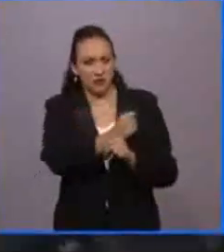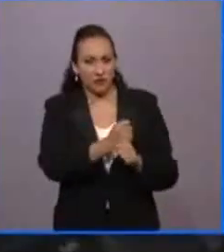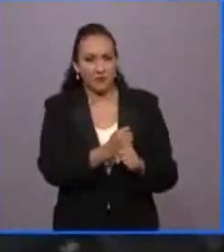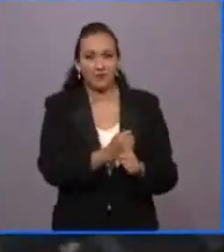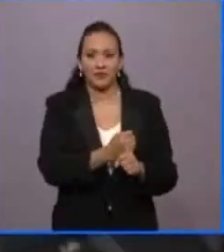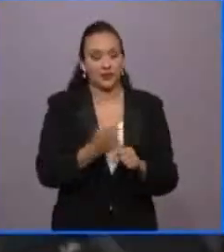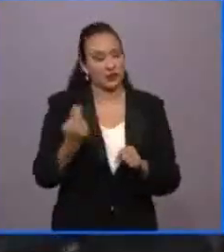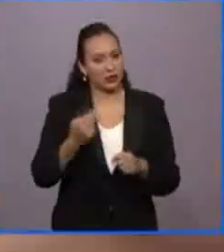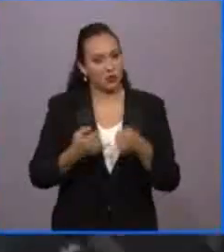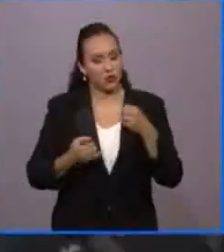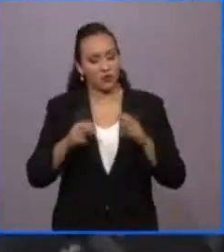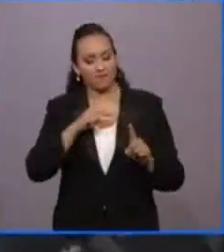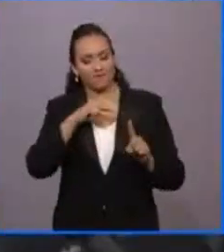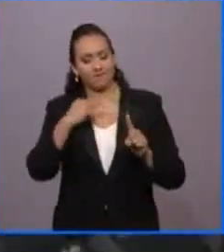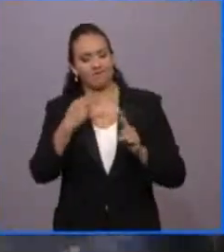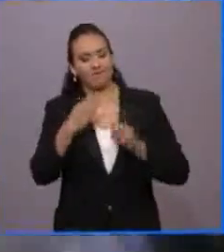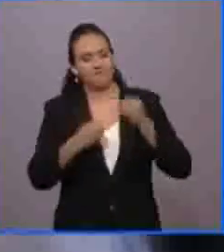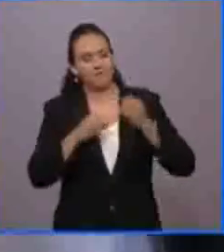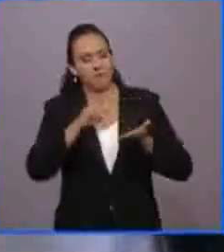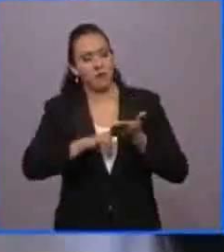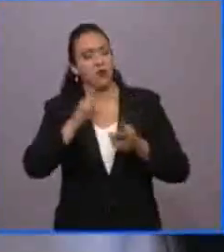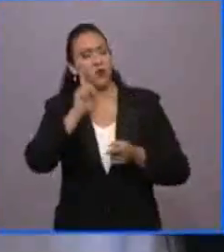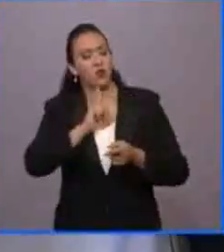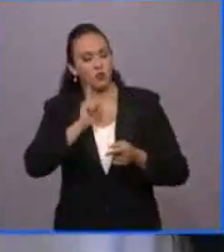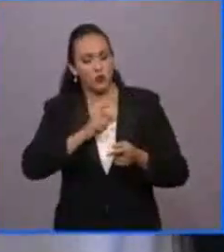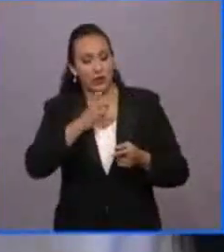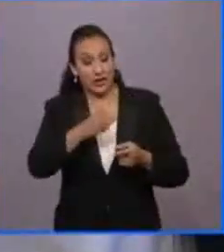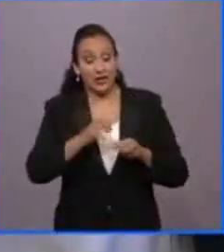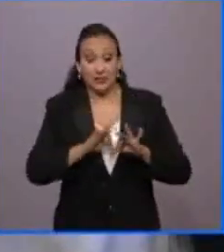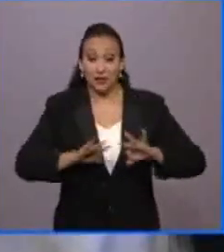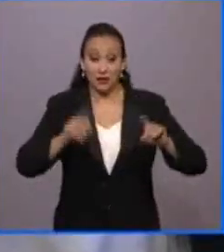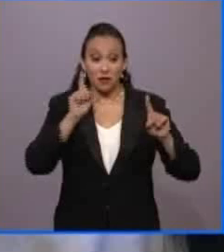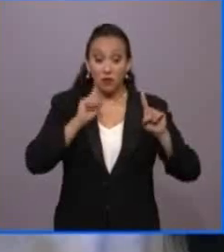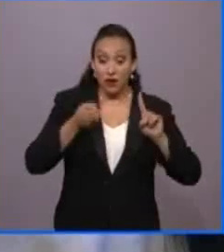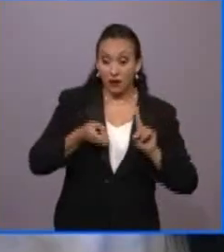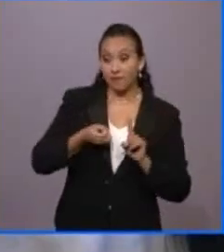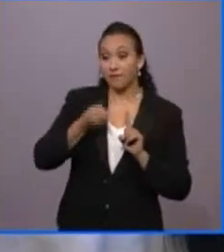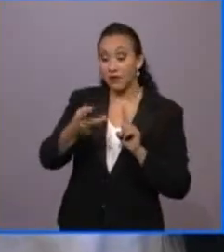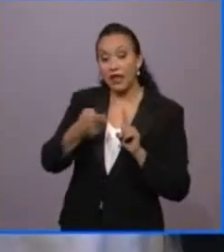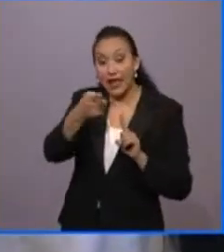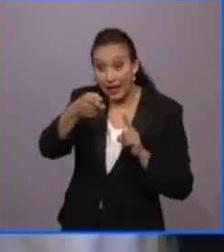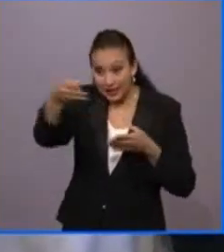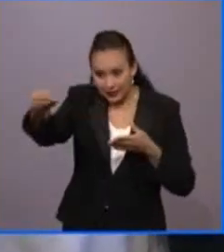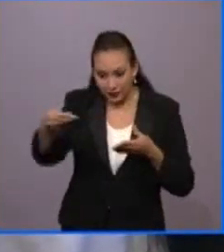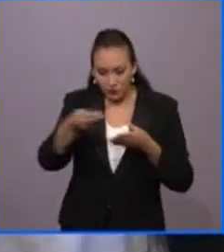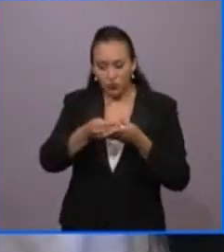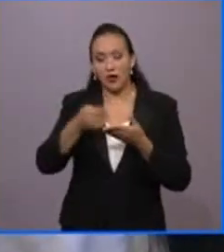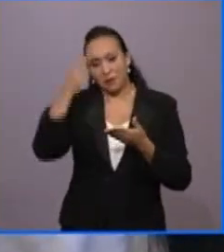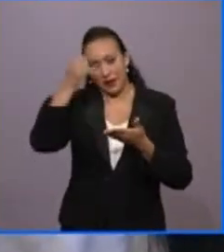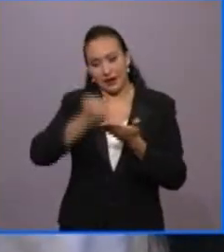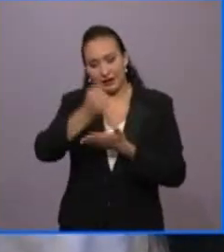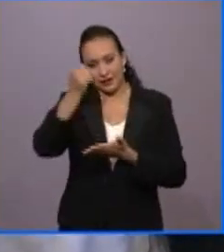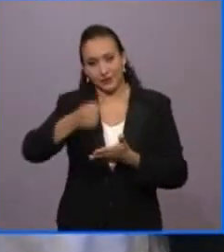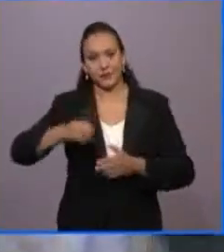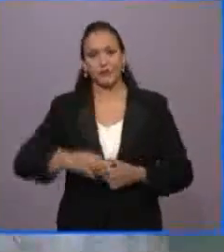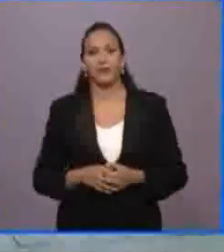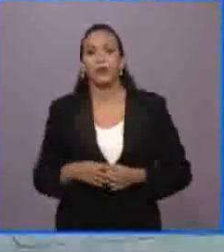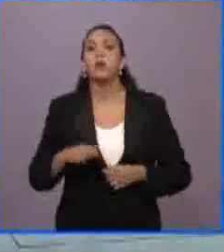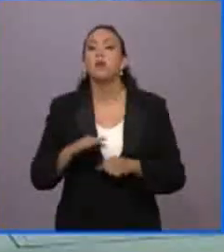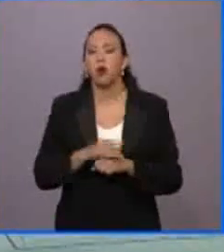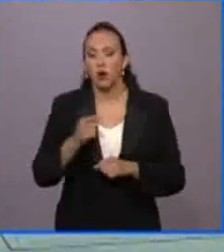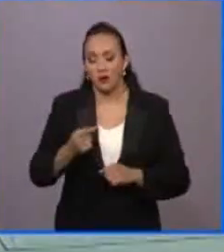género exige otorgar un valor fundamental a su declaración. Se añade, en este sentido, que la